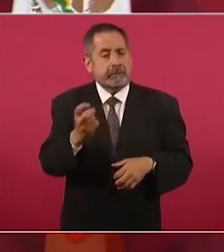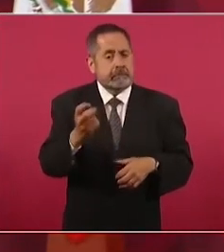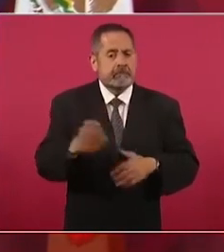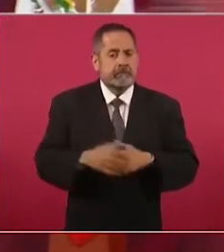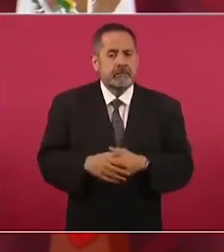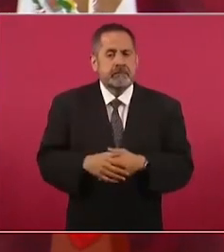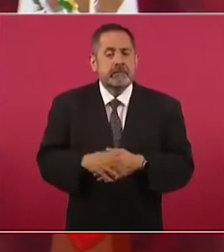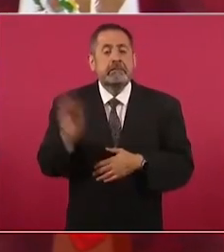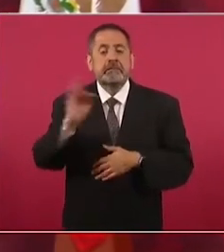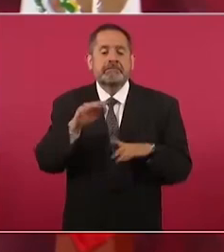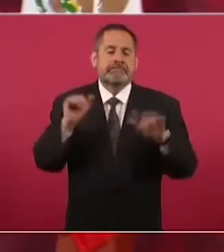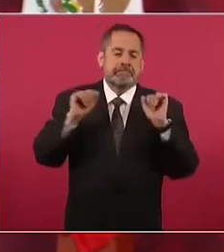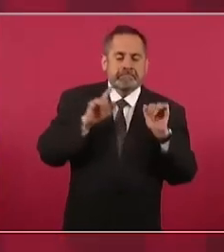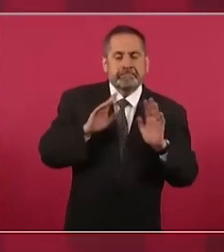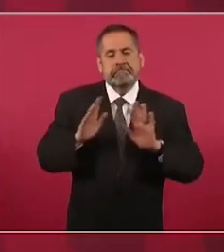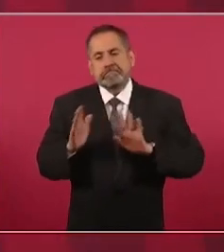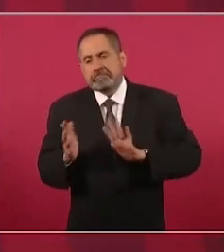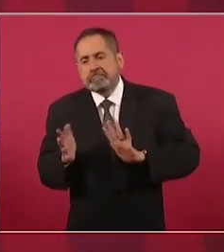ni se resuelve nada,